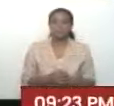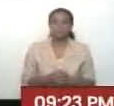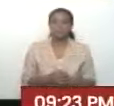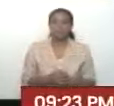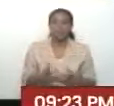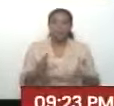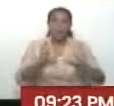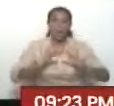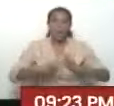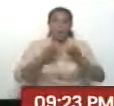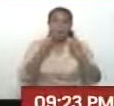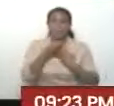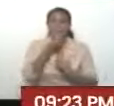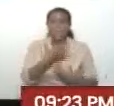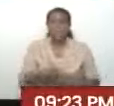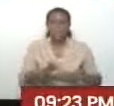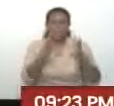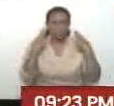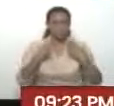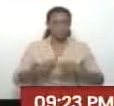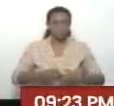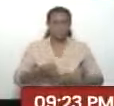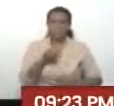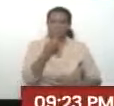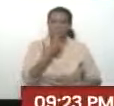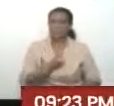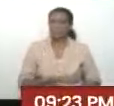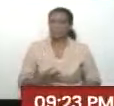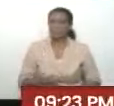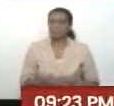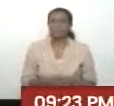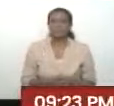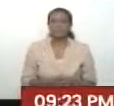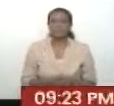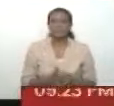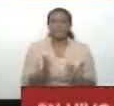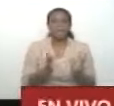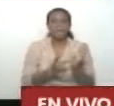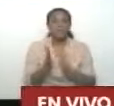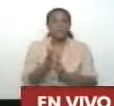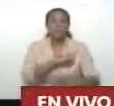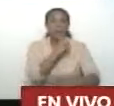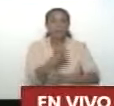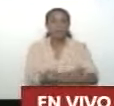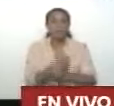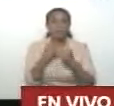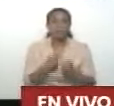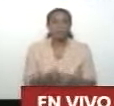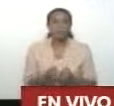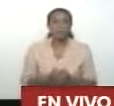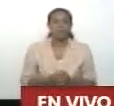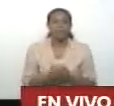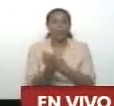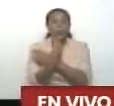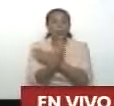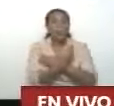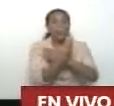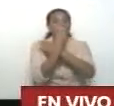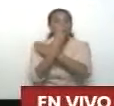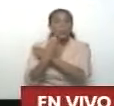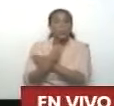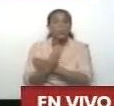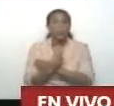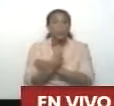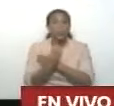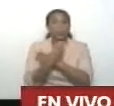Es un regalo muy hermoso, de verdad. ¿Ah? Jesús del Gran Poder, protégeme